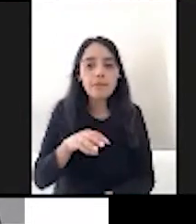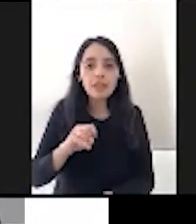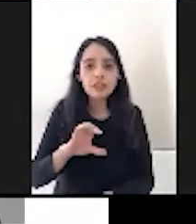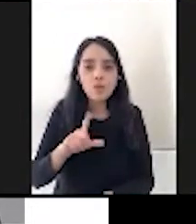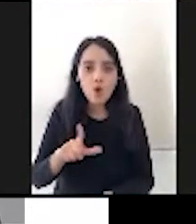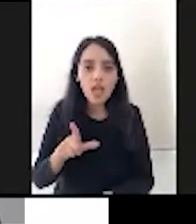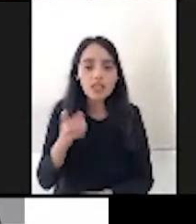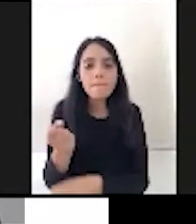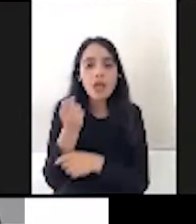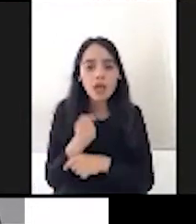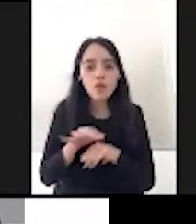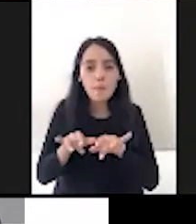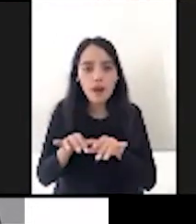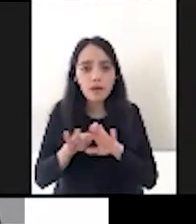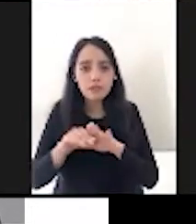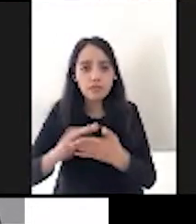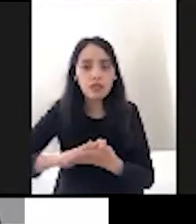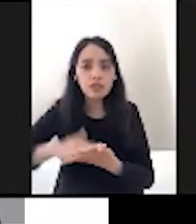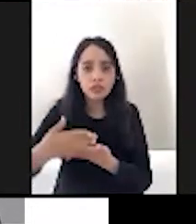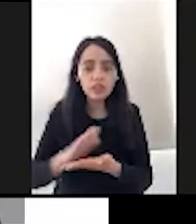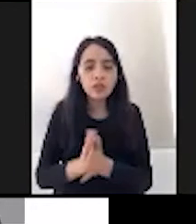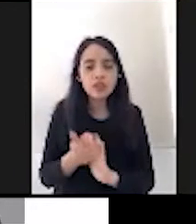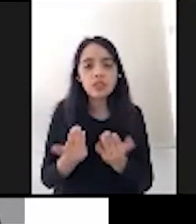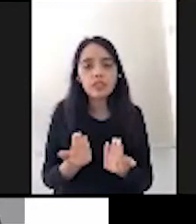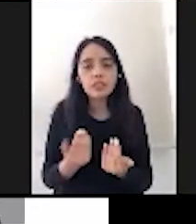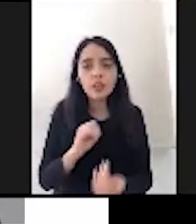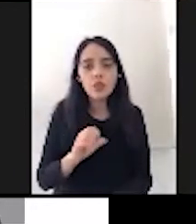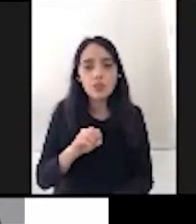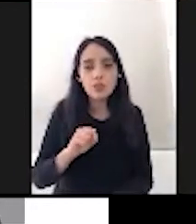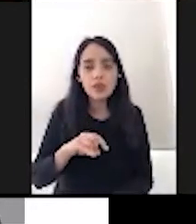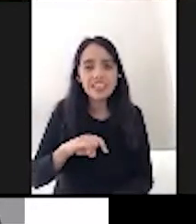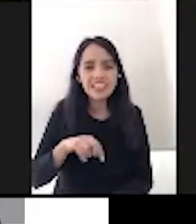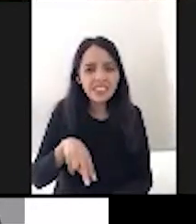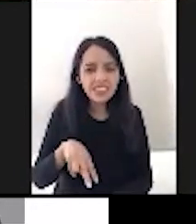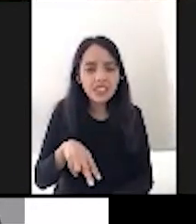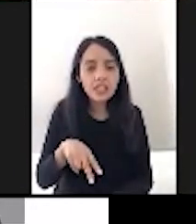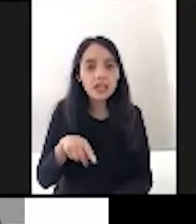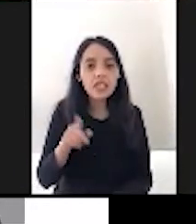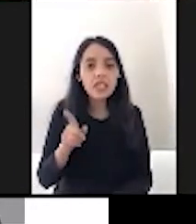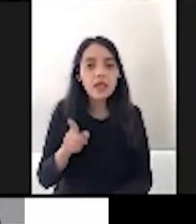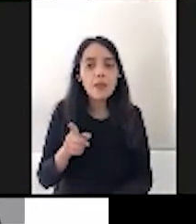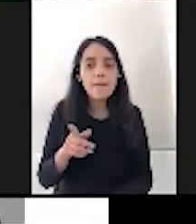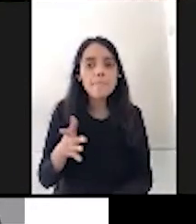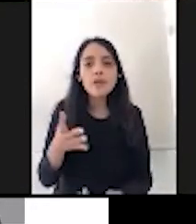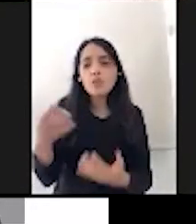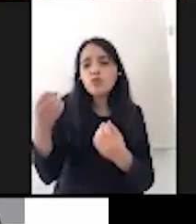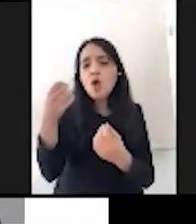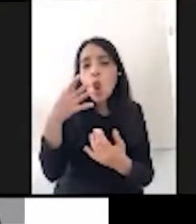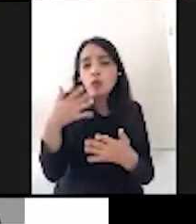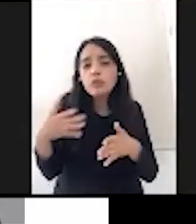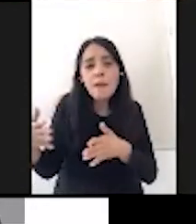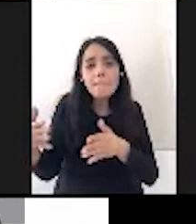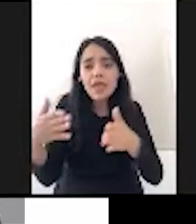de todo lo que hay que programar. Joaquín Varas, que para mí ha sido como una luz en el camino en este abordaje